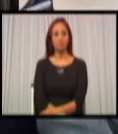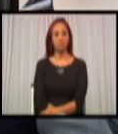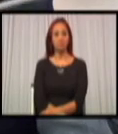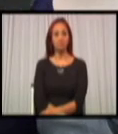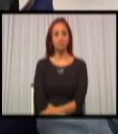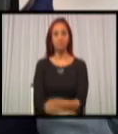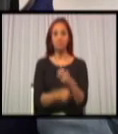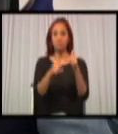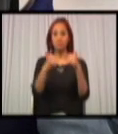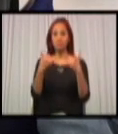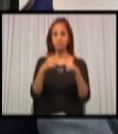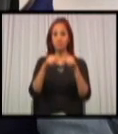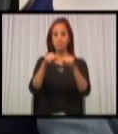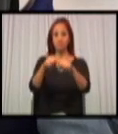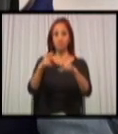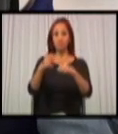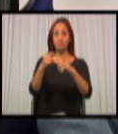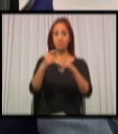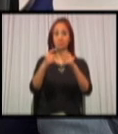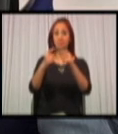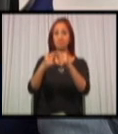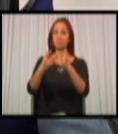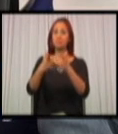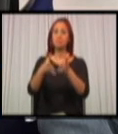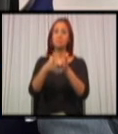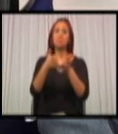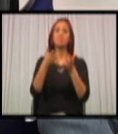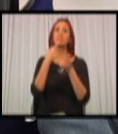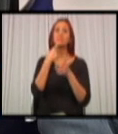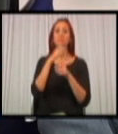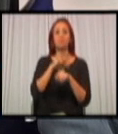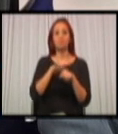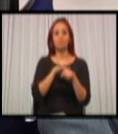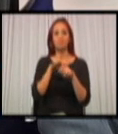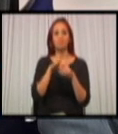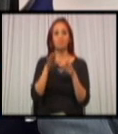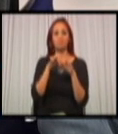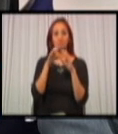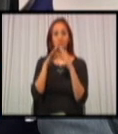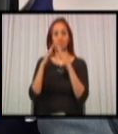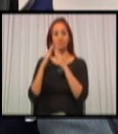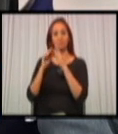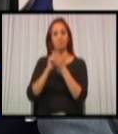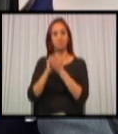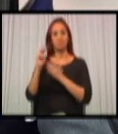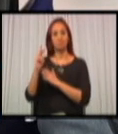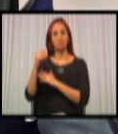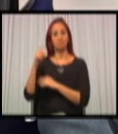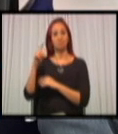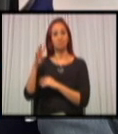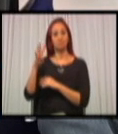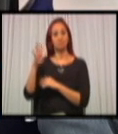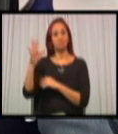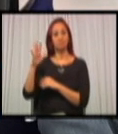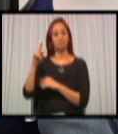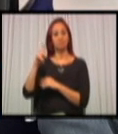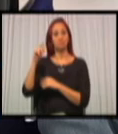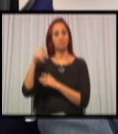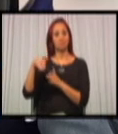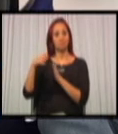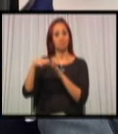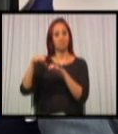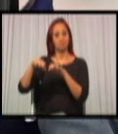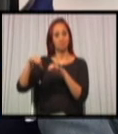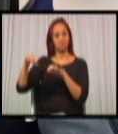Muy bien, continuamos y muy rápidamente quisiera decirles que la comunidad o el cantón de San Mateo tiene 145 kilómetros de caminos